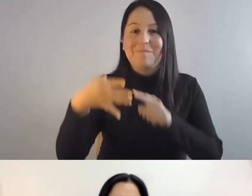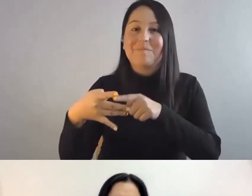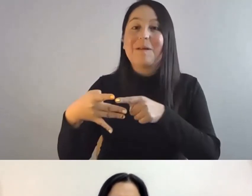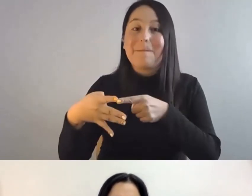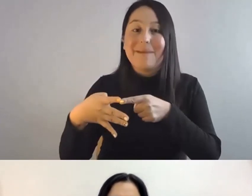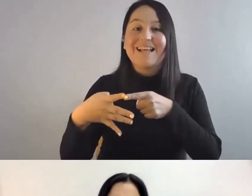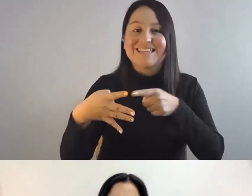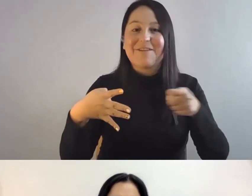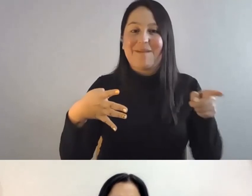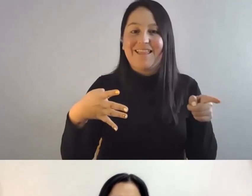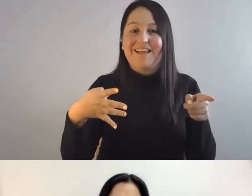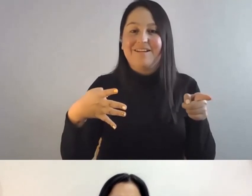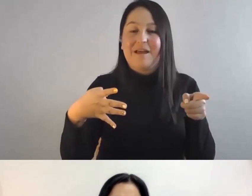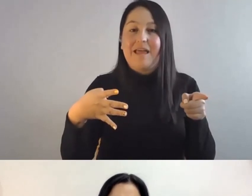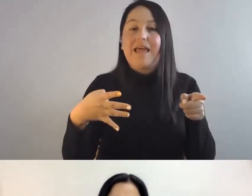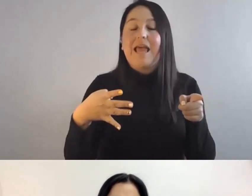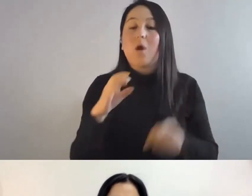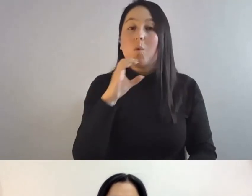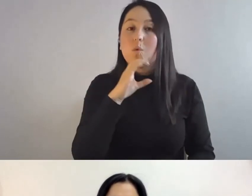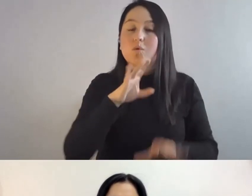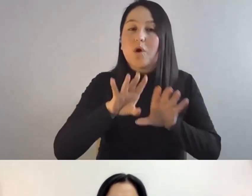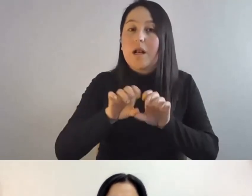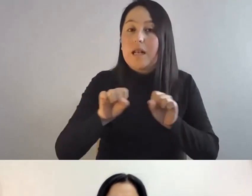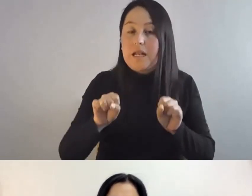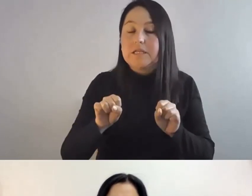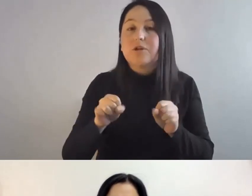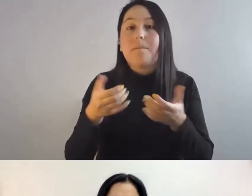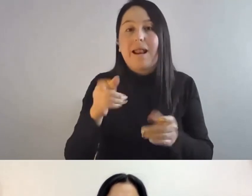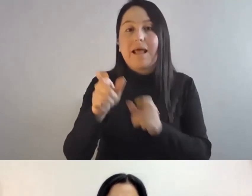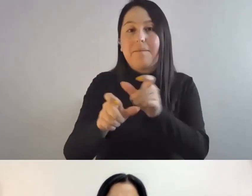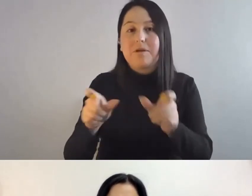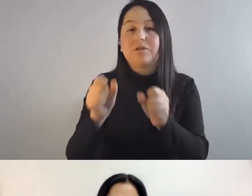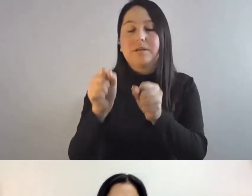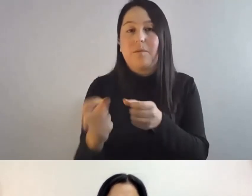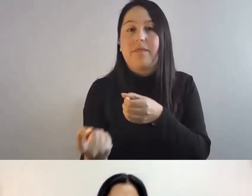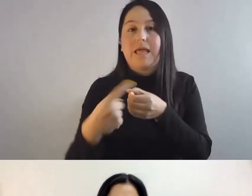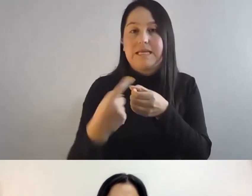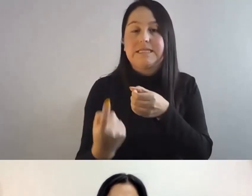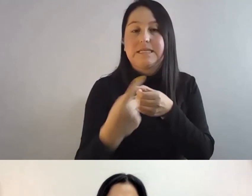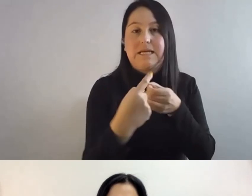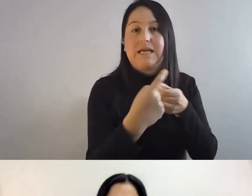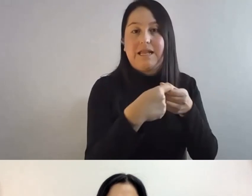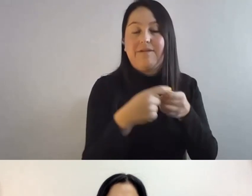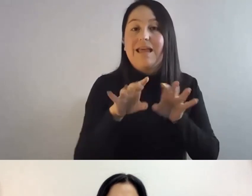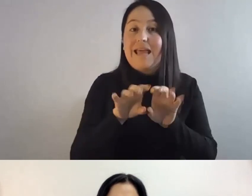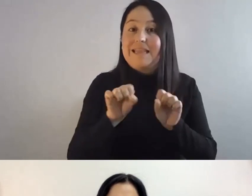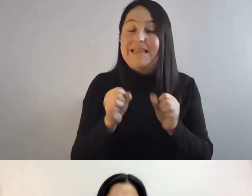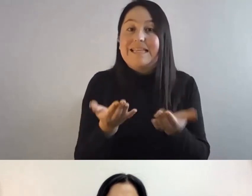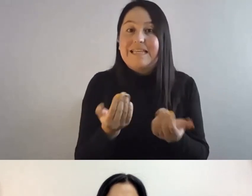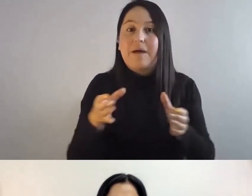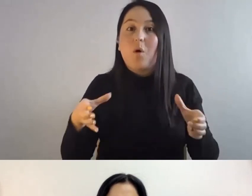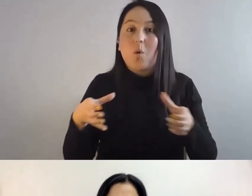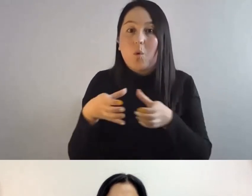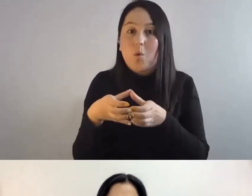disposición para la primera semana de julio, pensando que las personas se pueden inscribir, ¿cierto?, de a uno, y ahí necesitamos un grupo para armar,